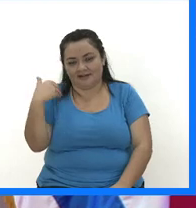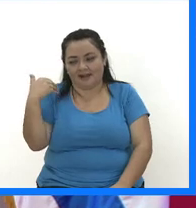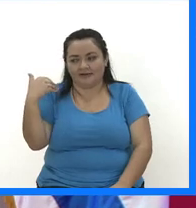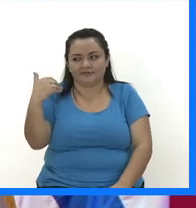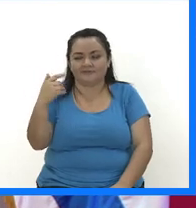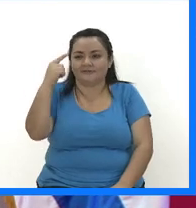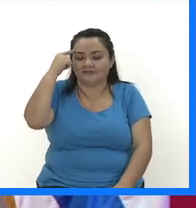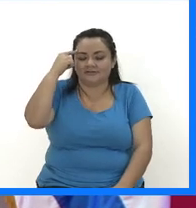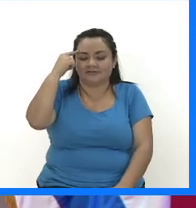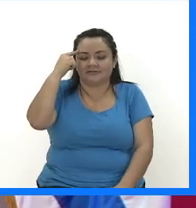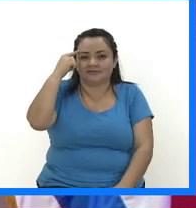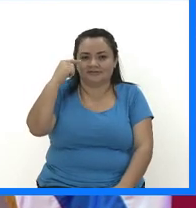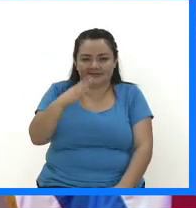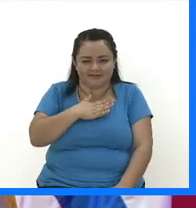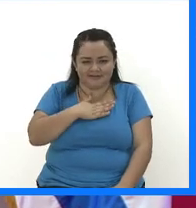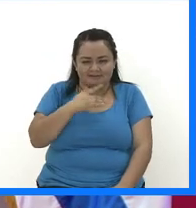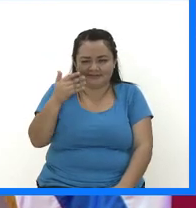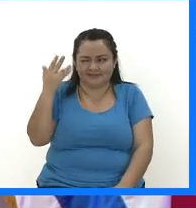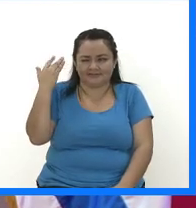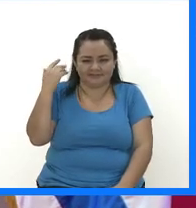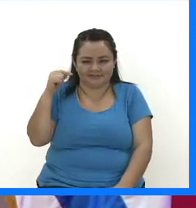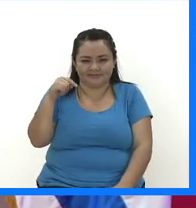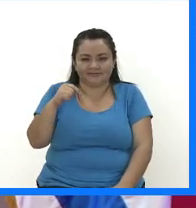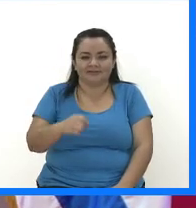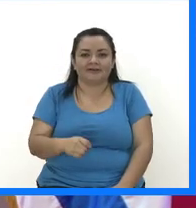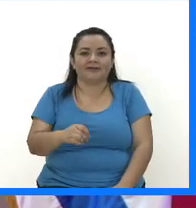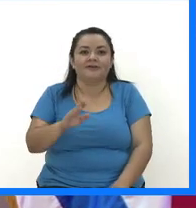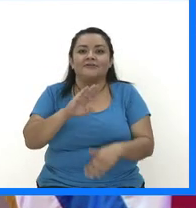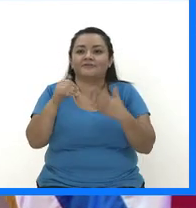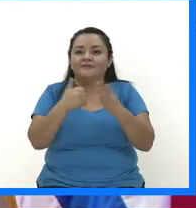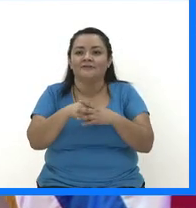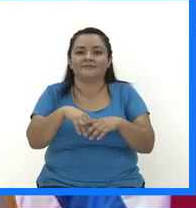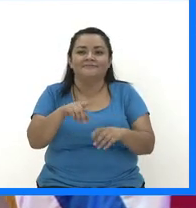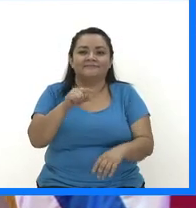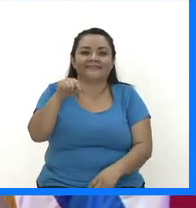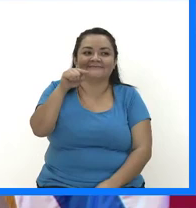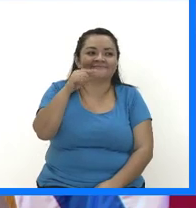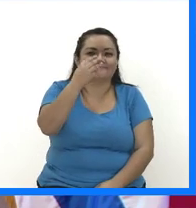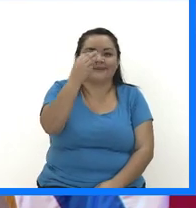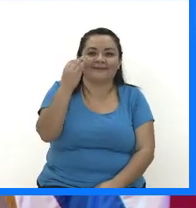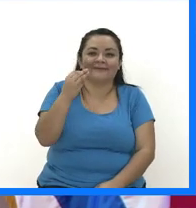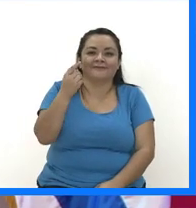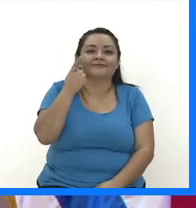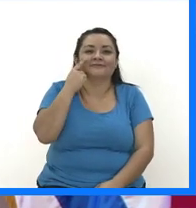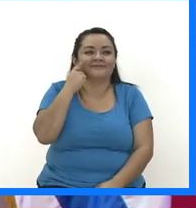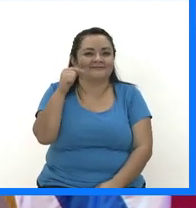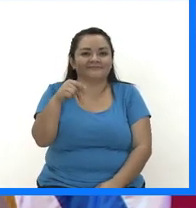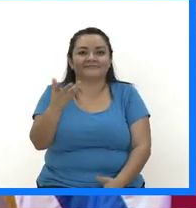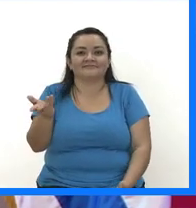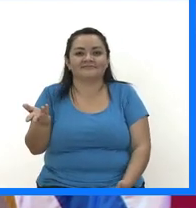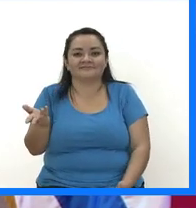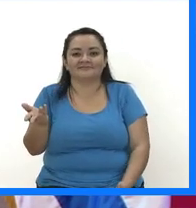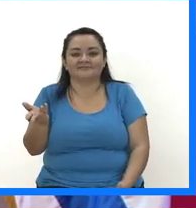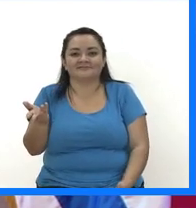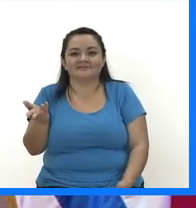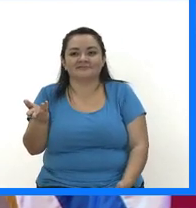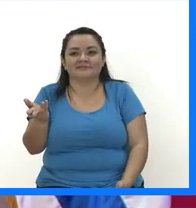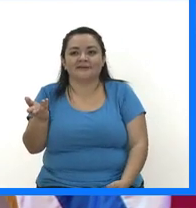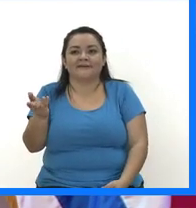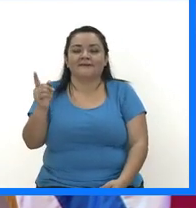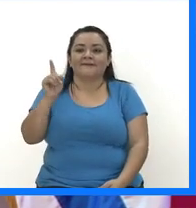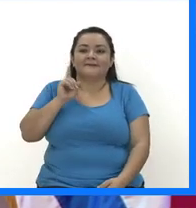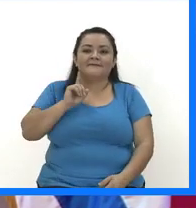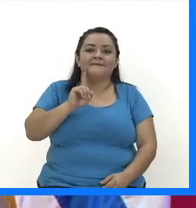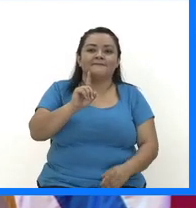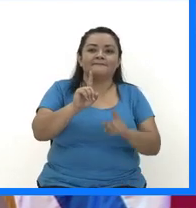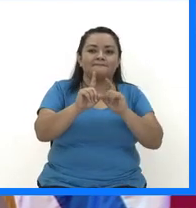piensa lo que tiene que estar aquí toda esta la foto todos los grabados vaya a ver dónde estamos apareció